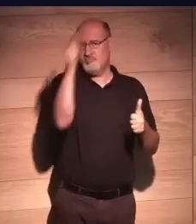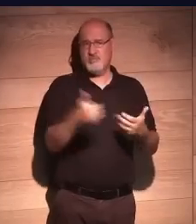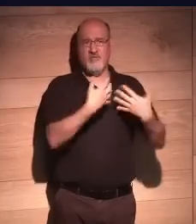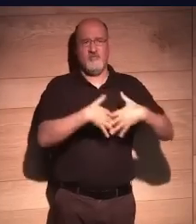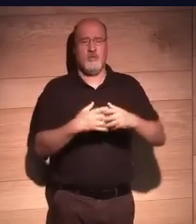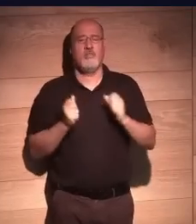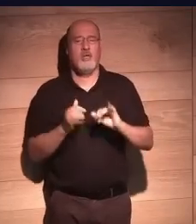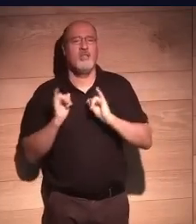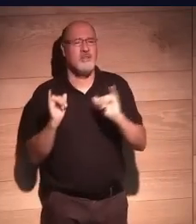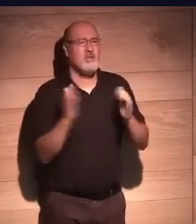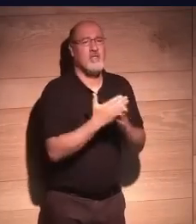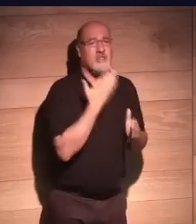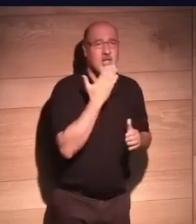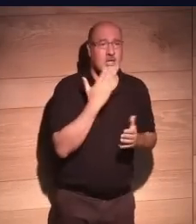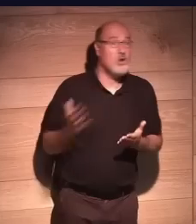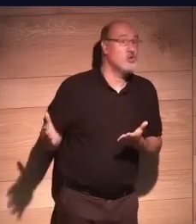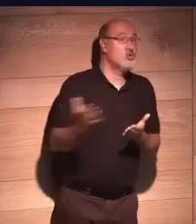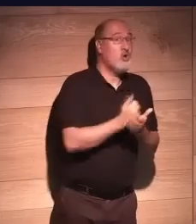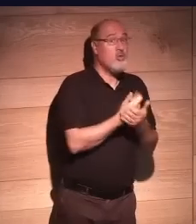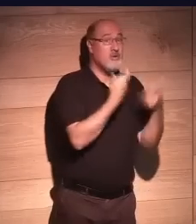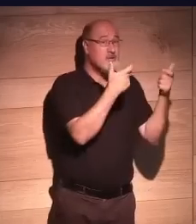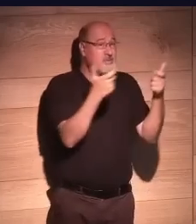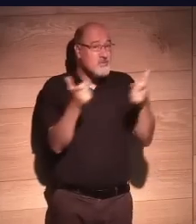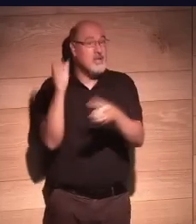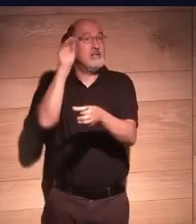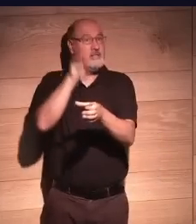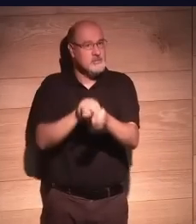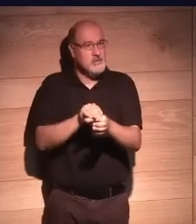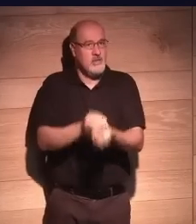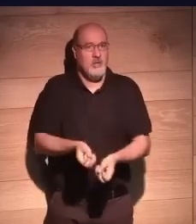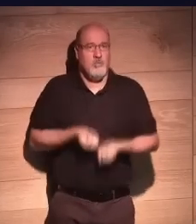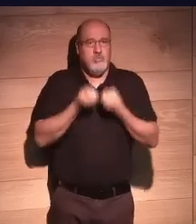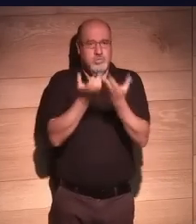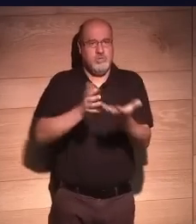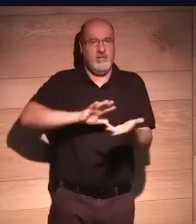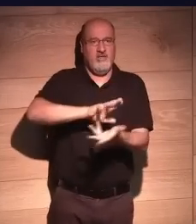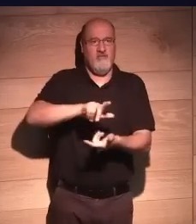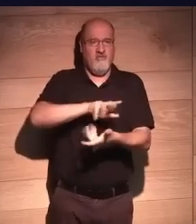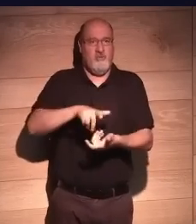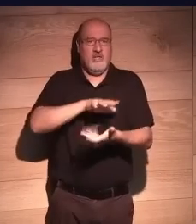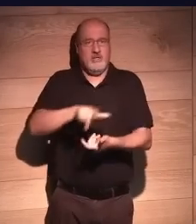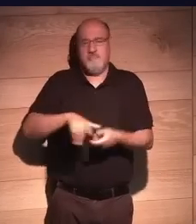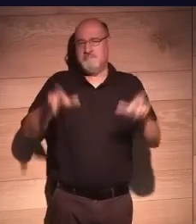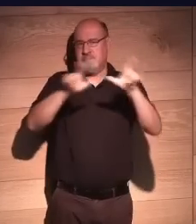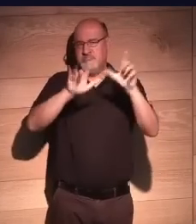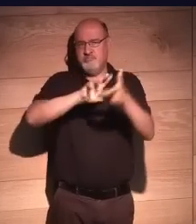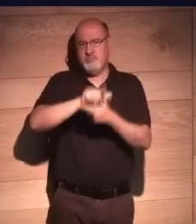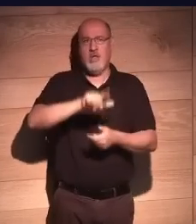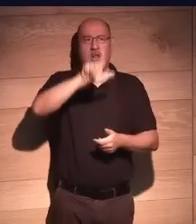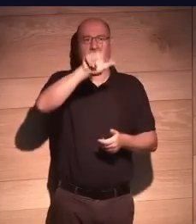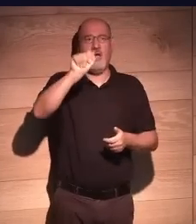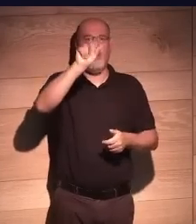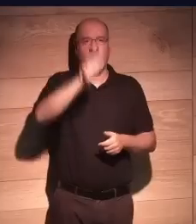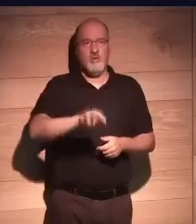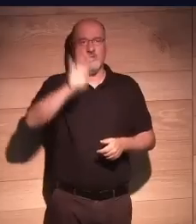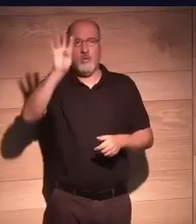para entretener y todo lo demás. Y dentro de todo eso hay unos espacios que son informativos y que se llaman telediarios, informativo de la 2,